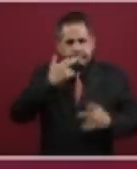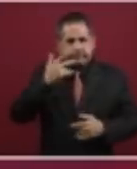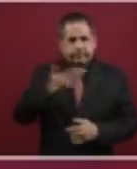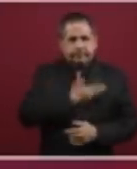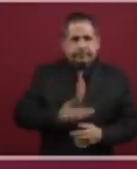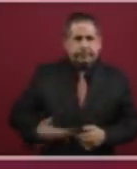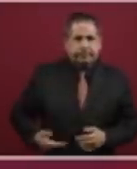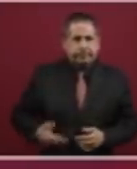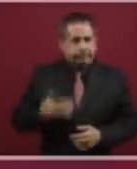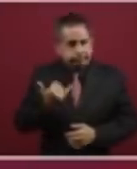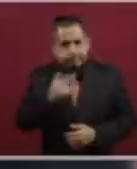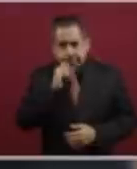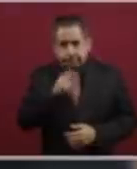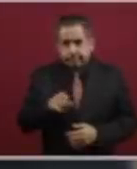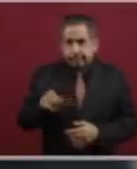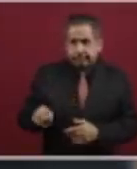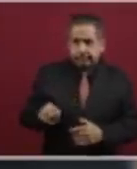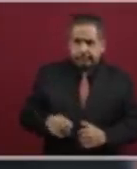y